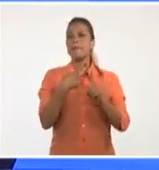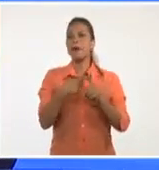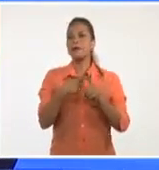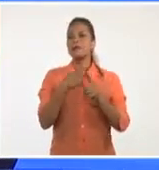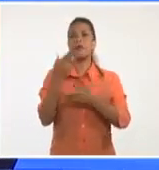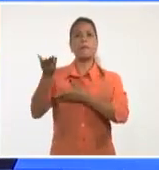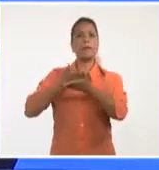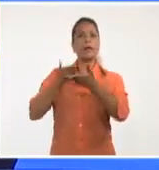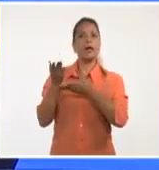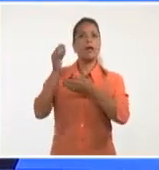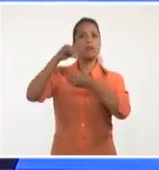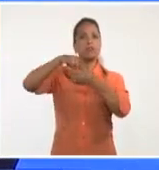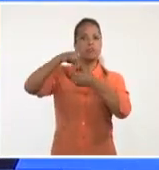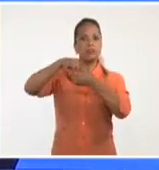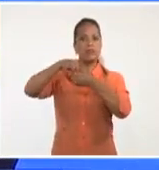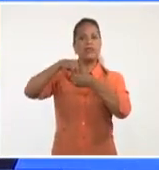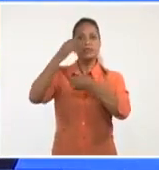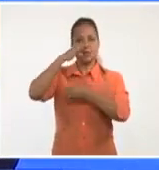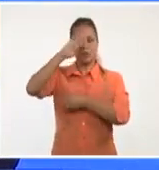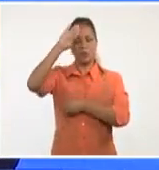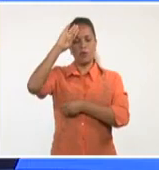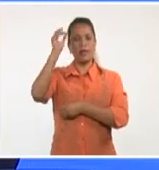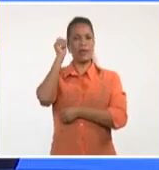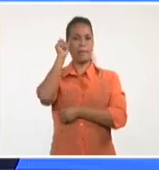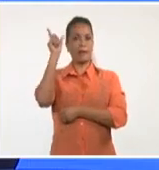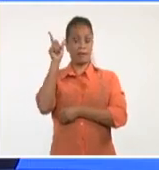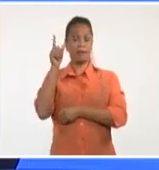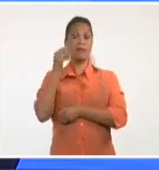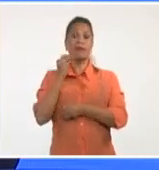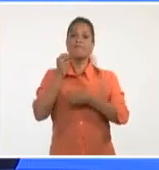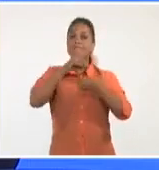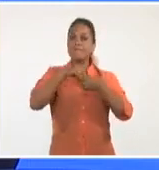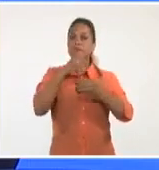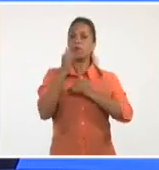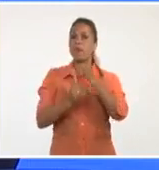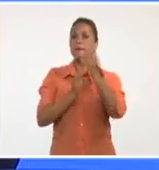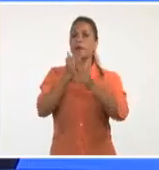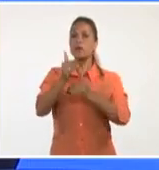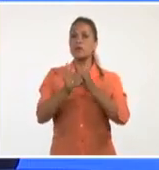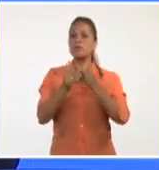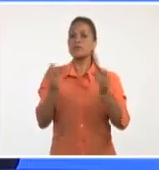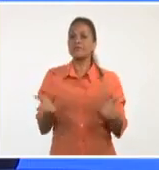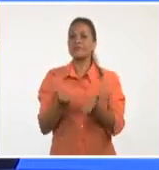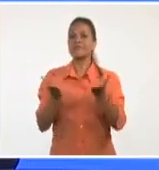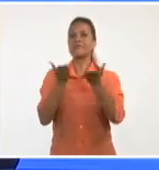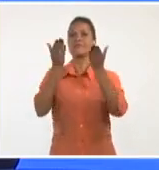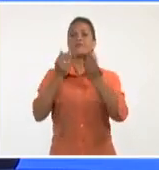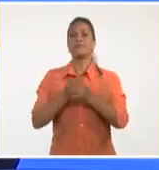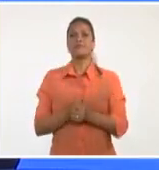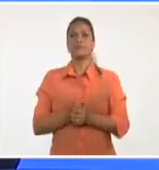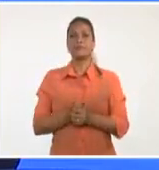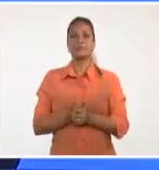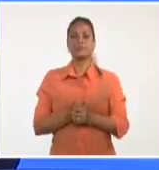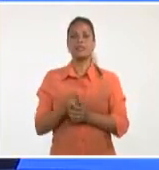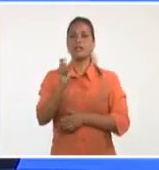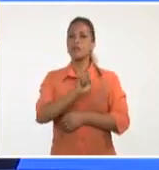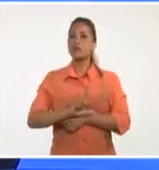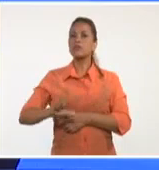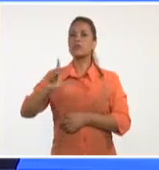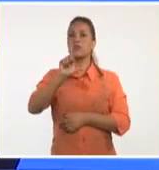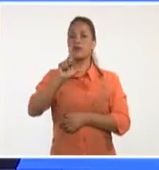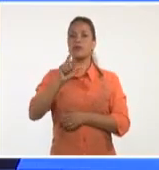mercado interno y en las experiencias atesoradas en su proceso de exploración de la construcción del socialismo